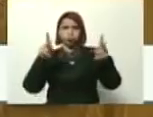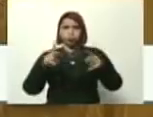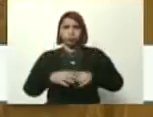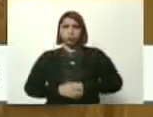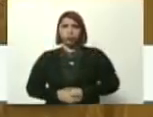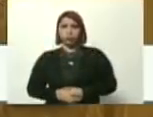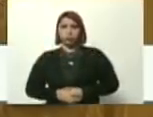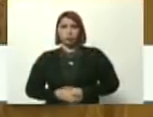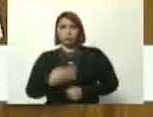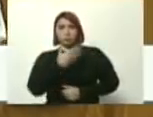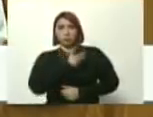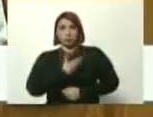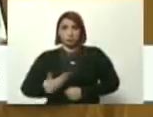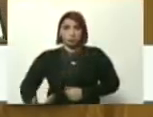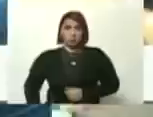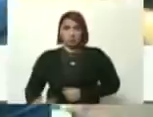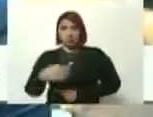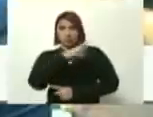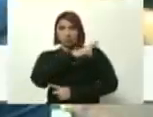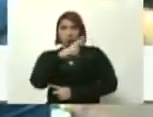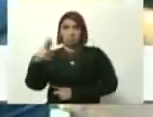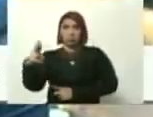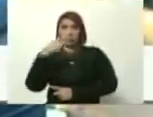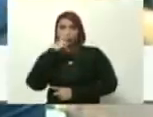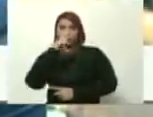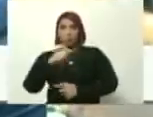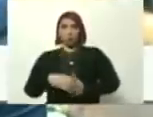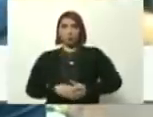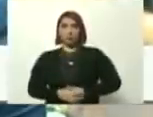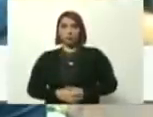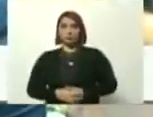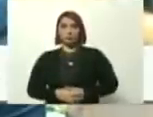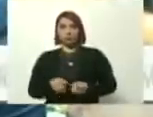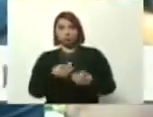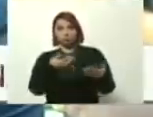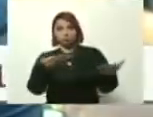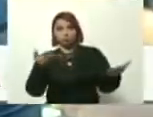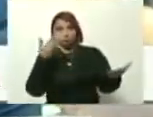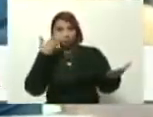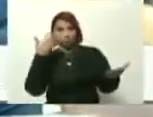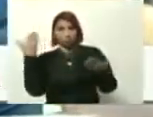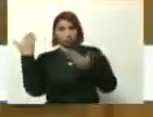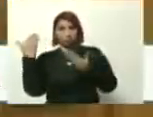del presidente de la República. Allí ustedes lo pueden observar.